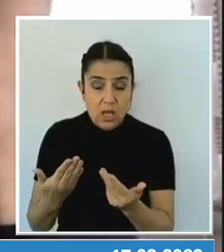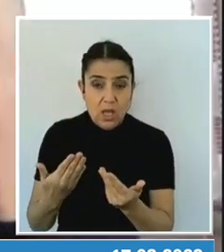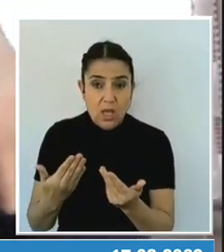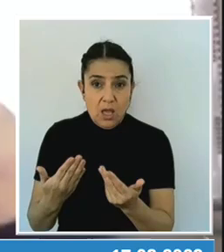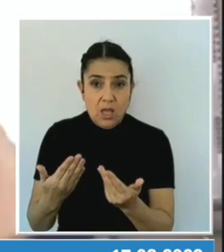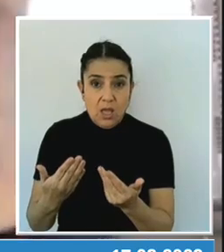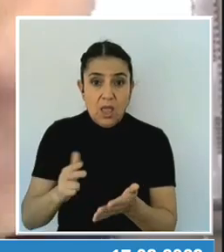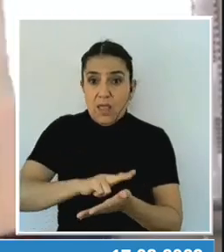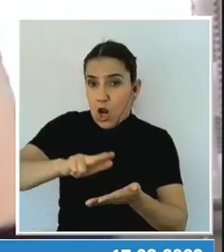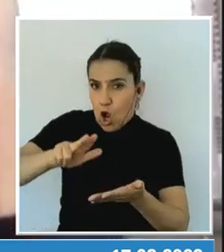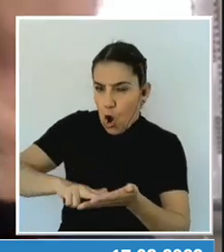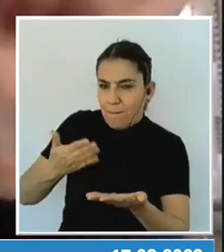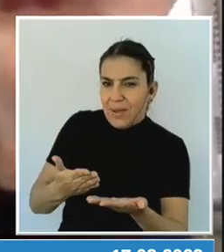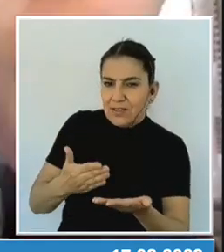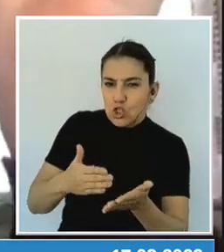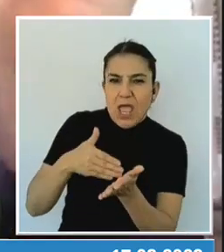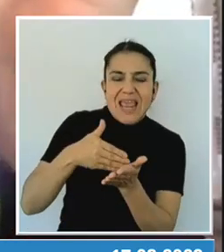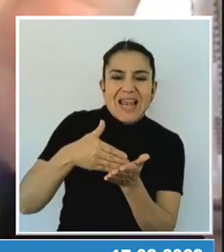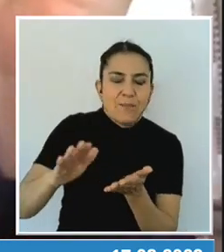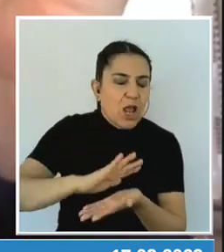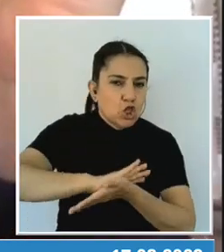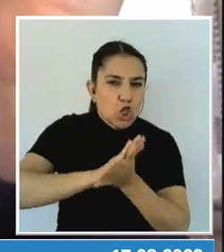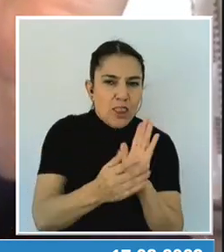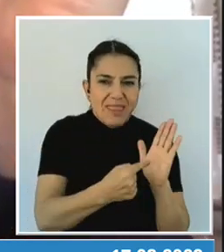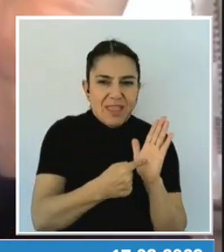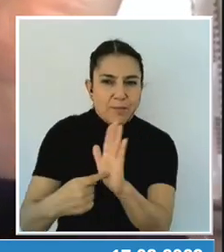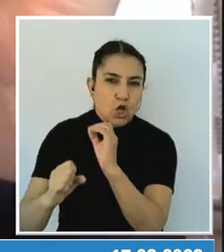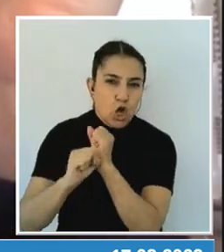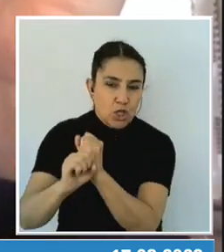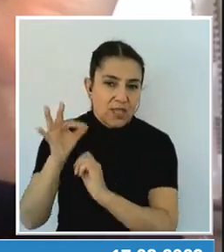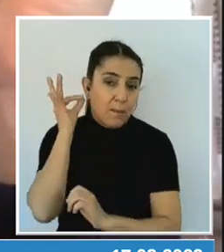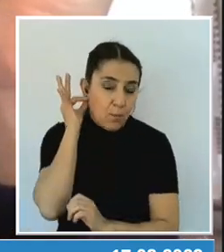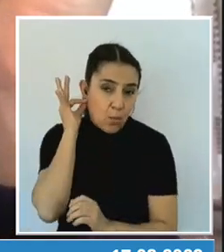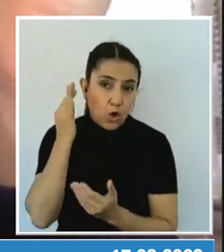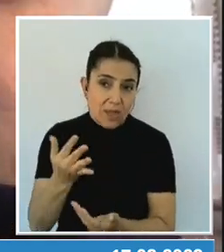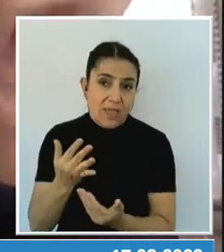de Todas las Formas de Discriminación contra la Mujer, ¿no? En su sigla en